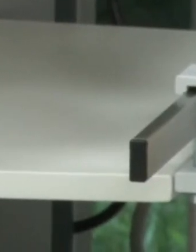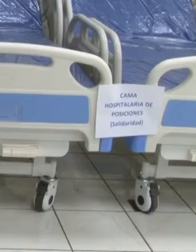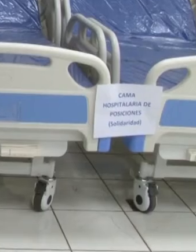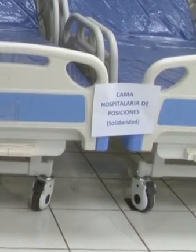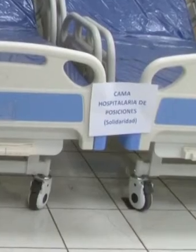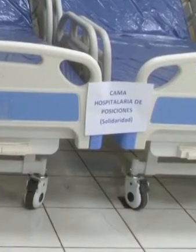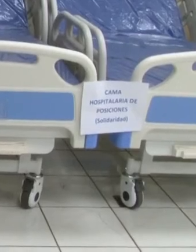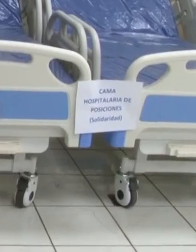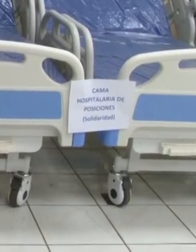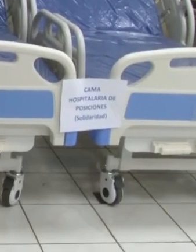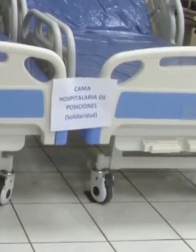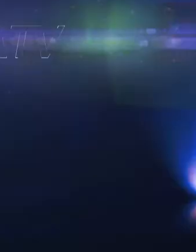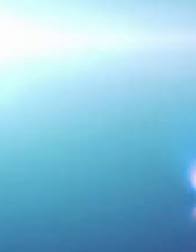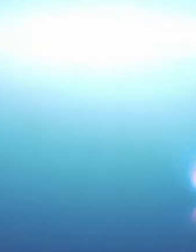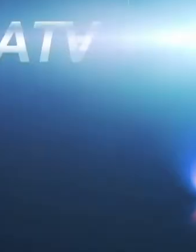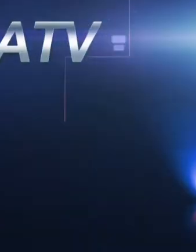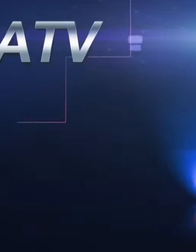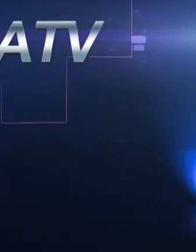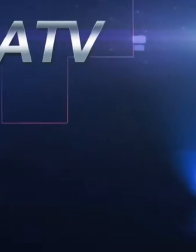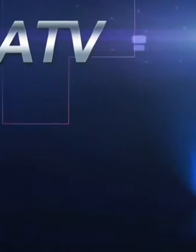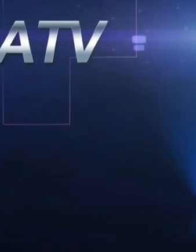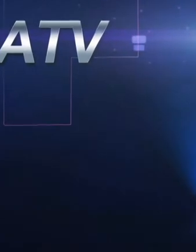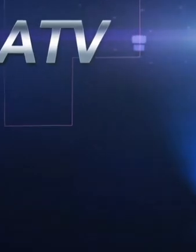parlamentario, les informó Miguel Carranza Mena.